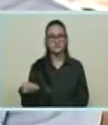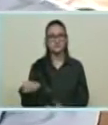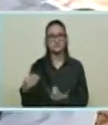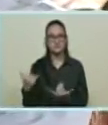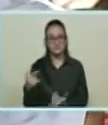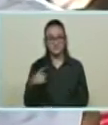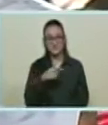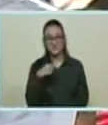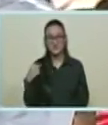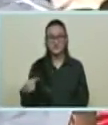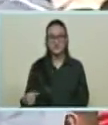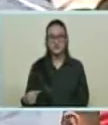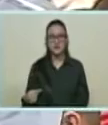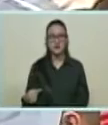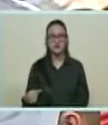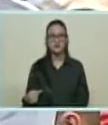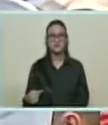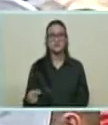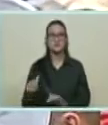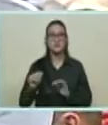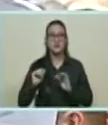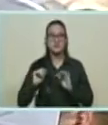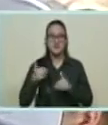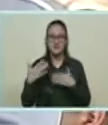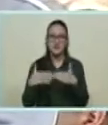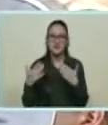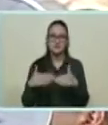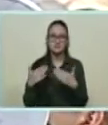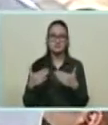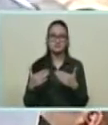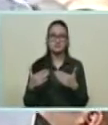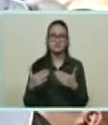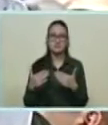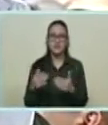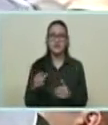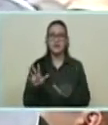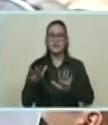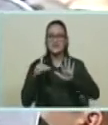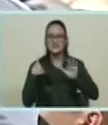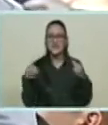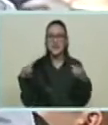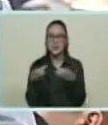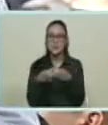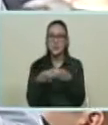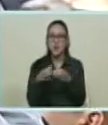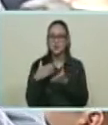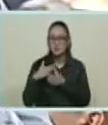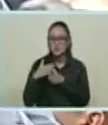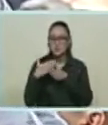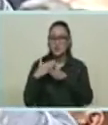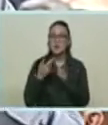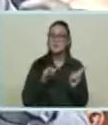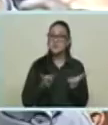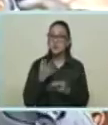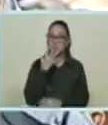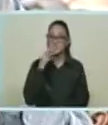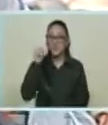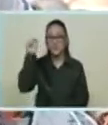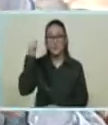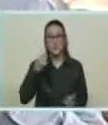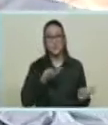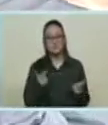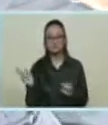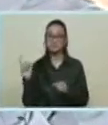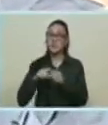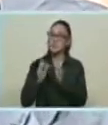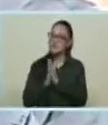República Popular China. Y entonces quieren realizar inmediatamente después la 16ª reunión mixta y han invitado al presidente Nicolás Maduro a